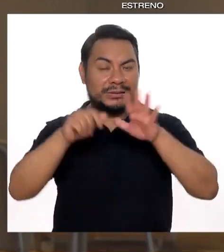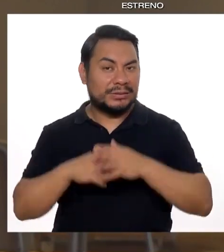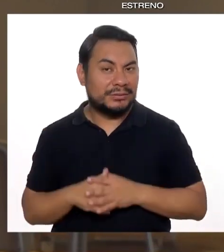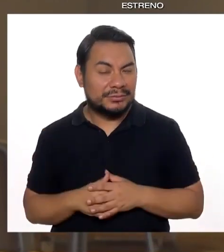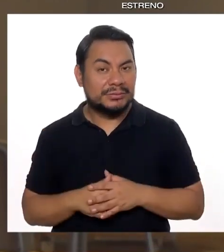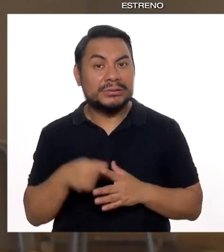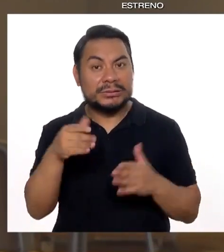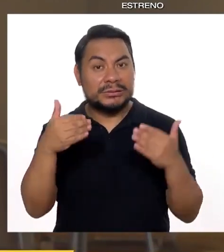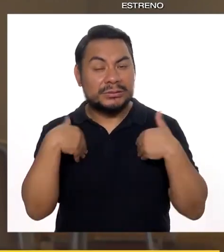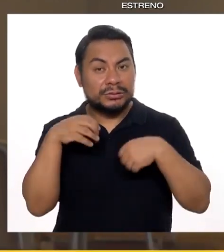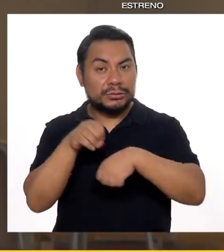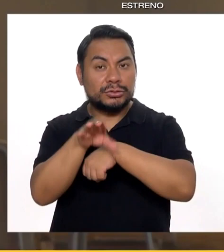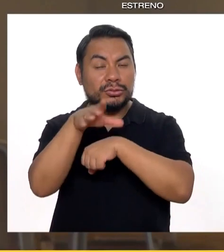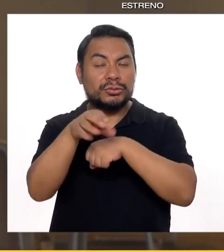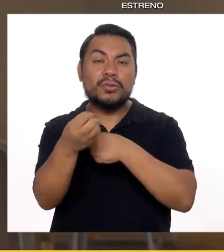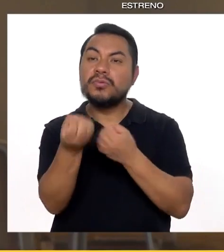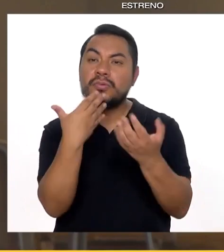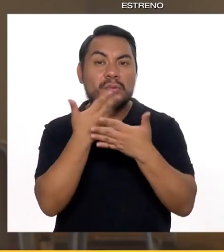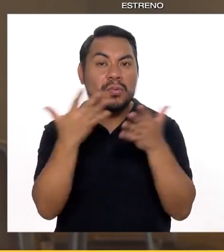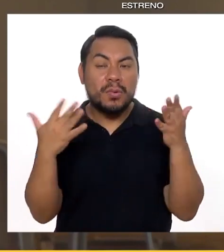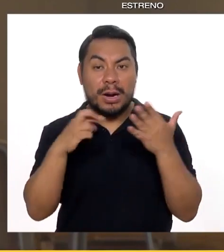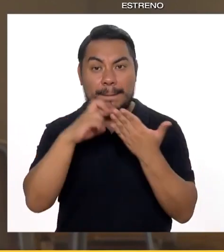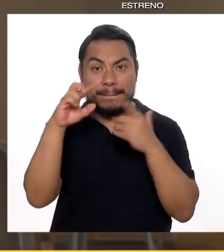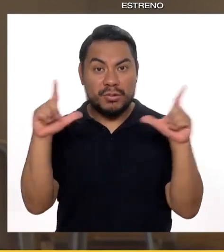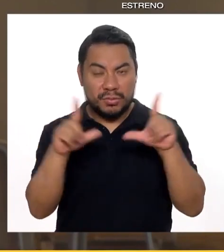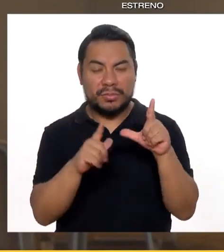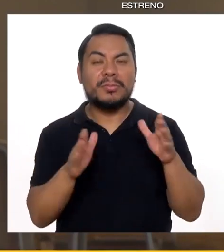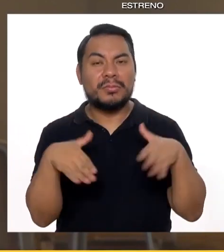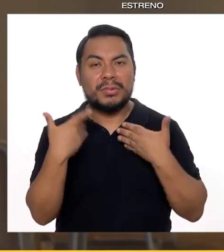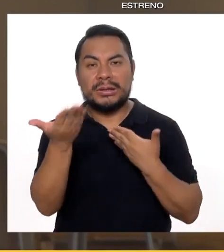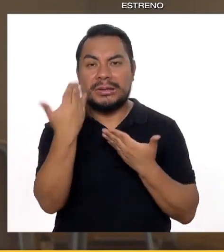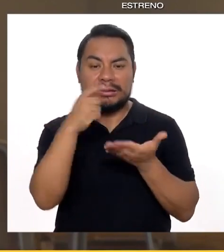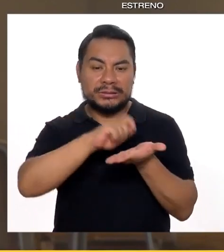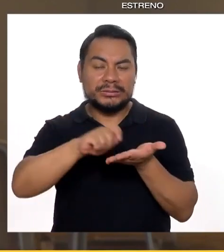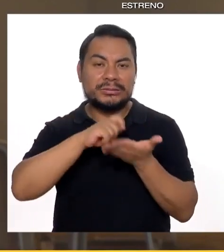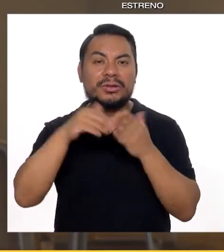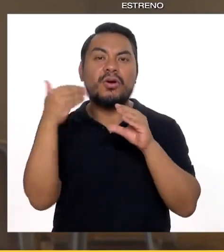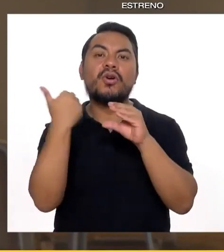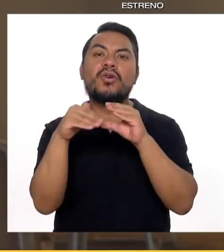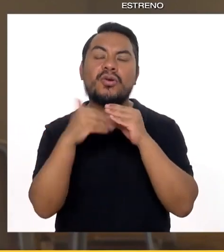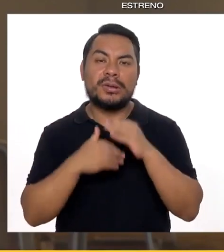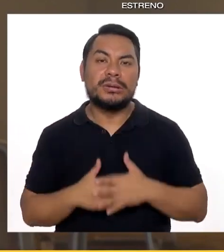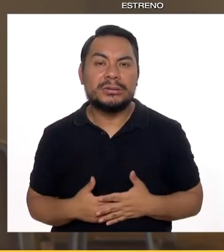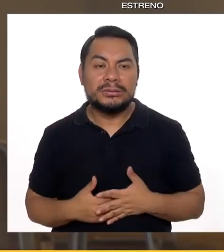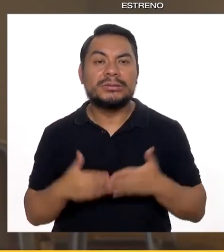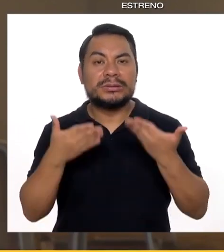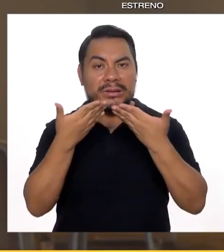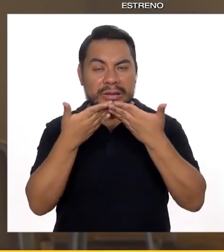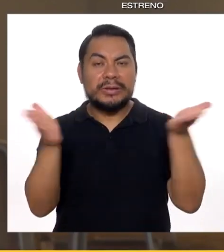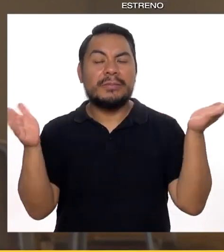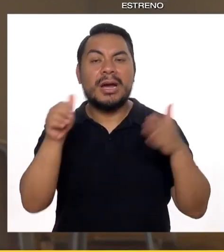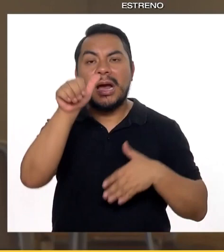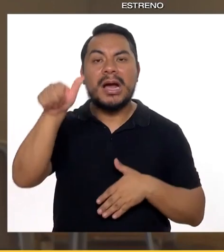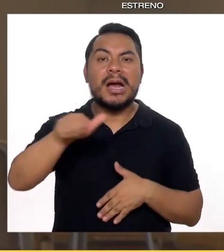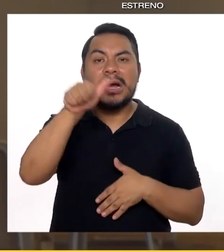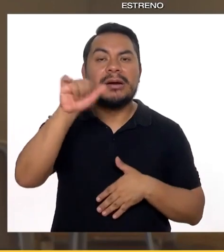975-520-317. Si tienen sugerencias o comentarios sobre el programa, pueden escribir a nuestro correo electrónico